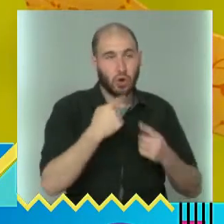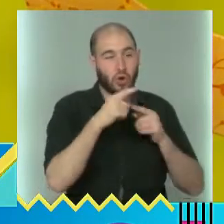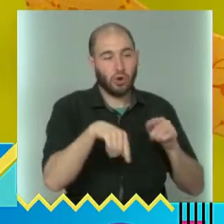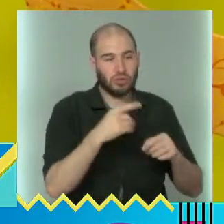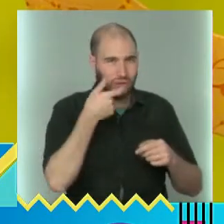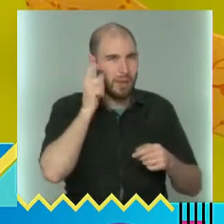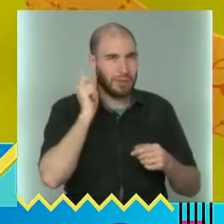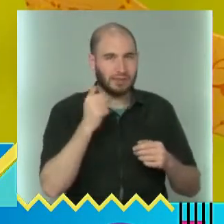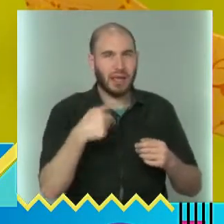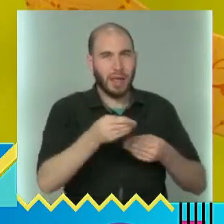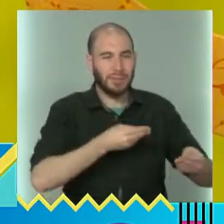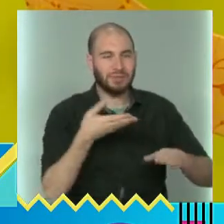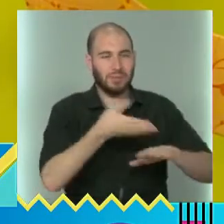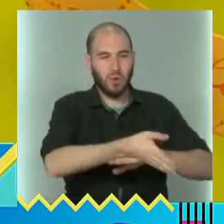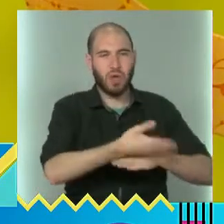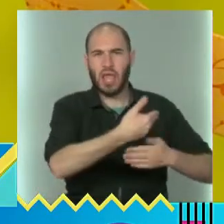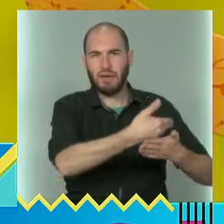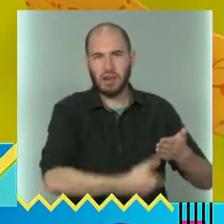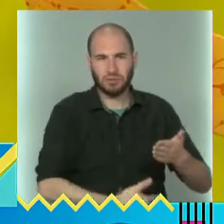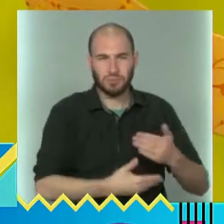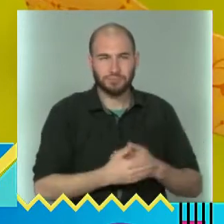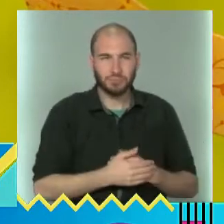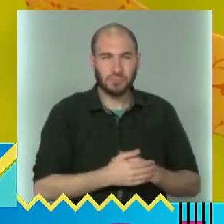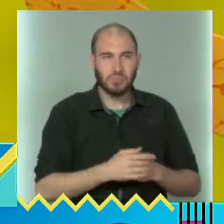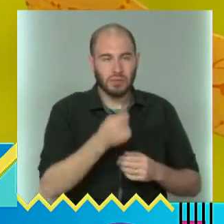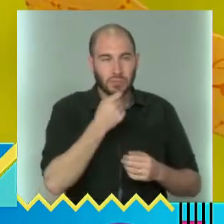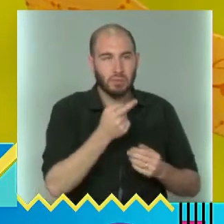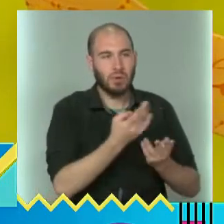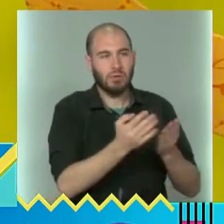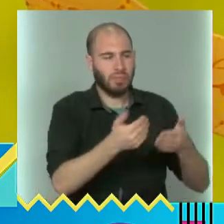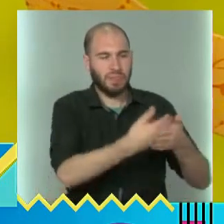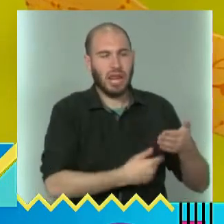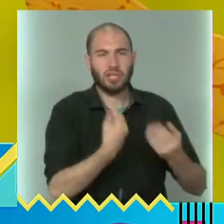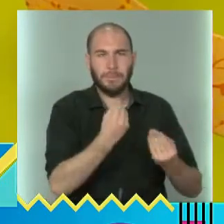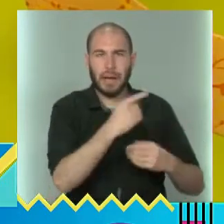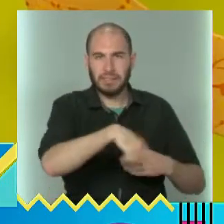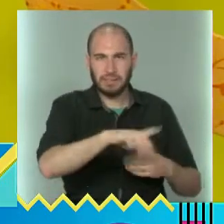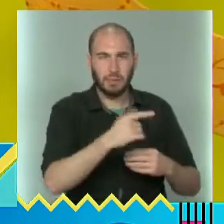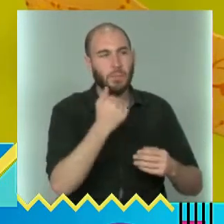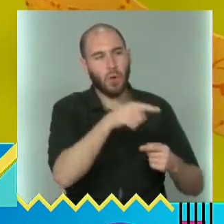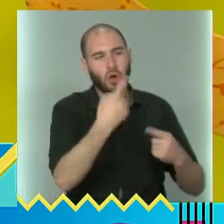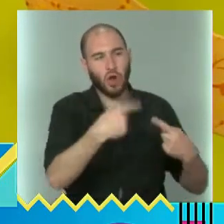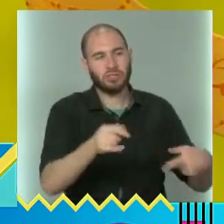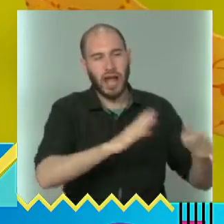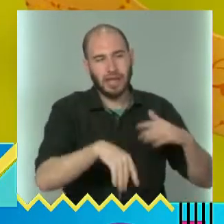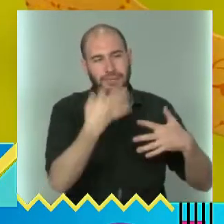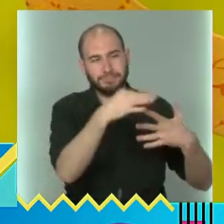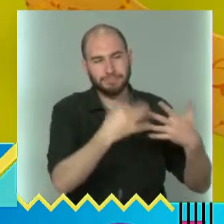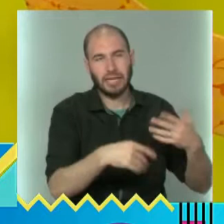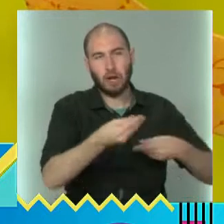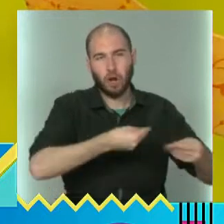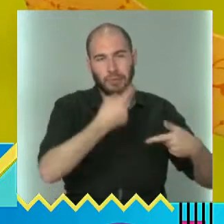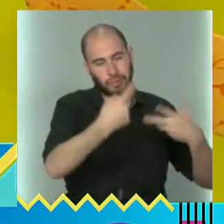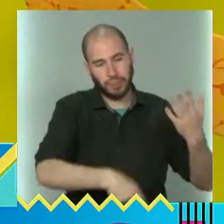soy experta, voy a la empresa, hago una evaluación, un estado, un diagnóstico, digo, mira, lo que vos tenés que hacer desde el punto de vista